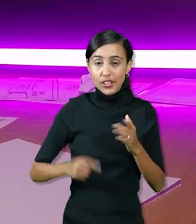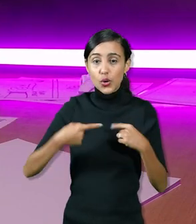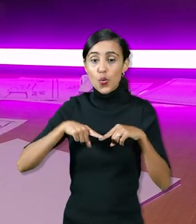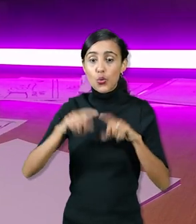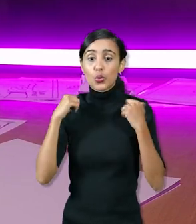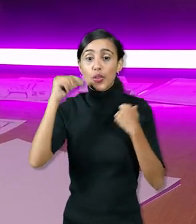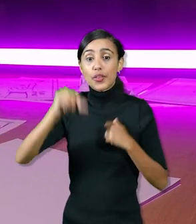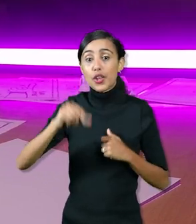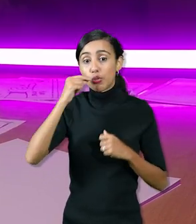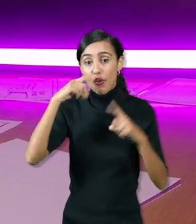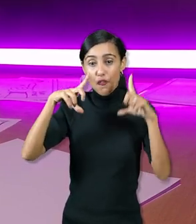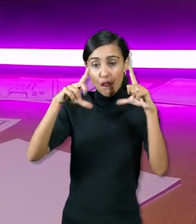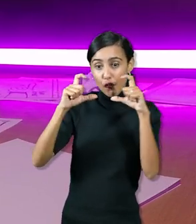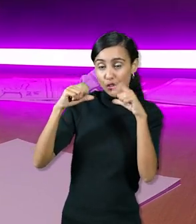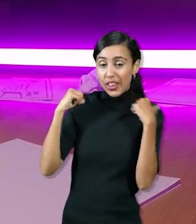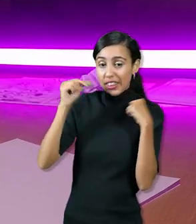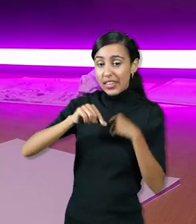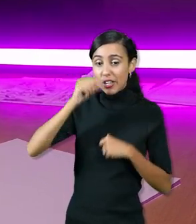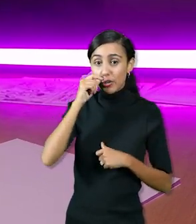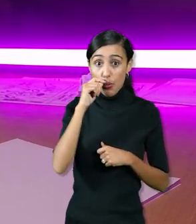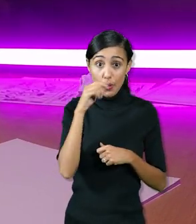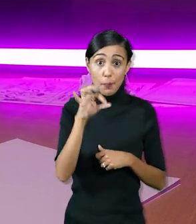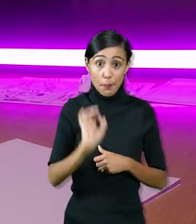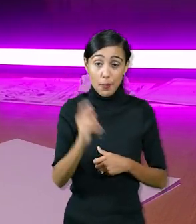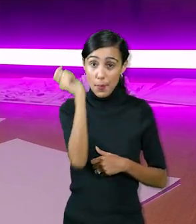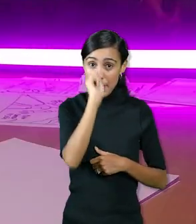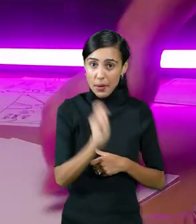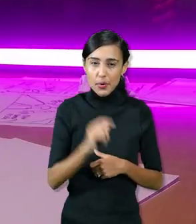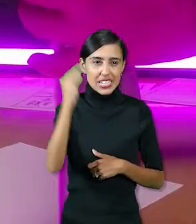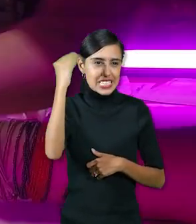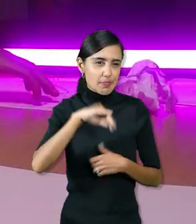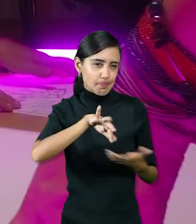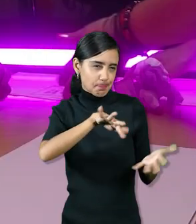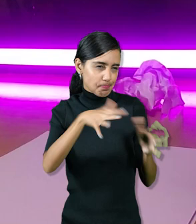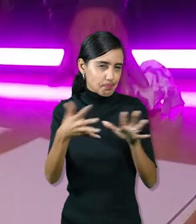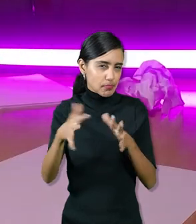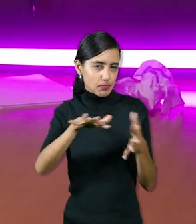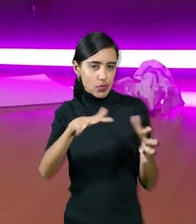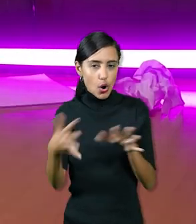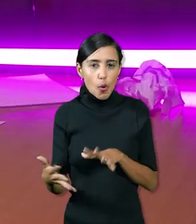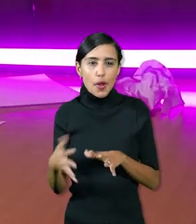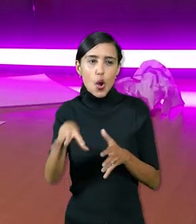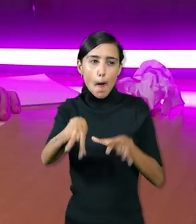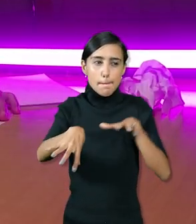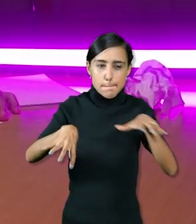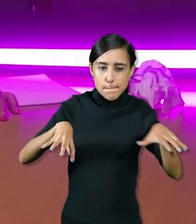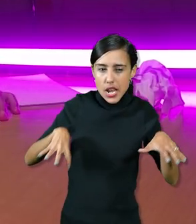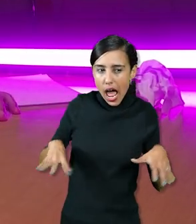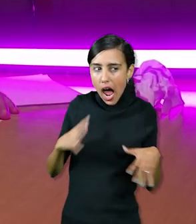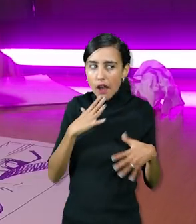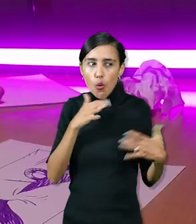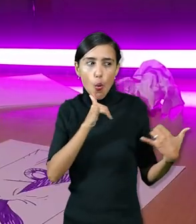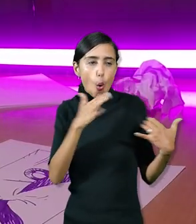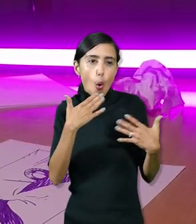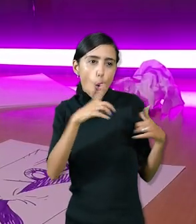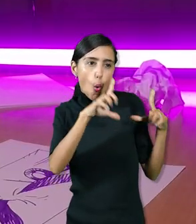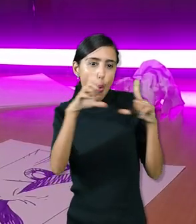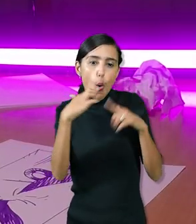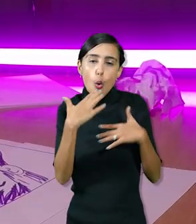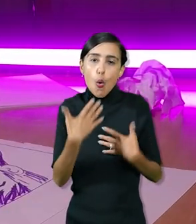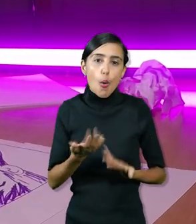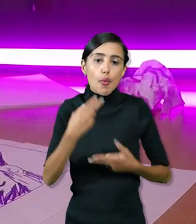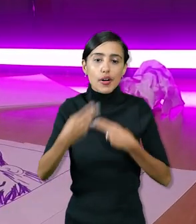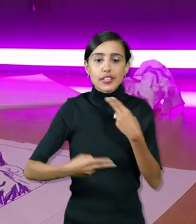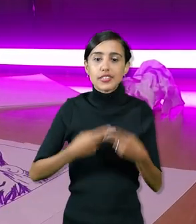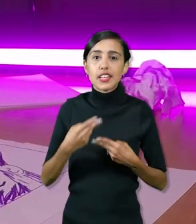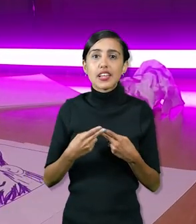el director de fotografía y el director de la película. Es el que tiene claro más o menos el concepto de los planos, cómo van a ser, si